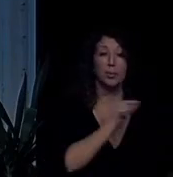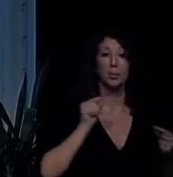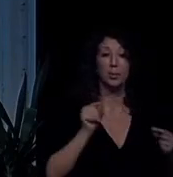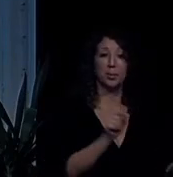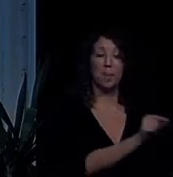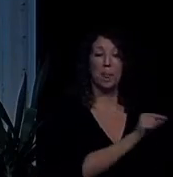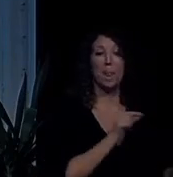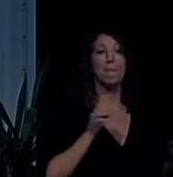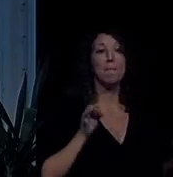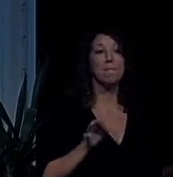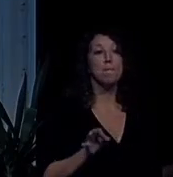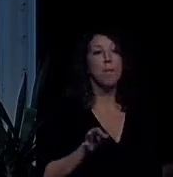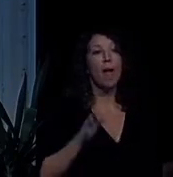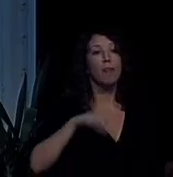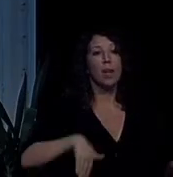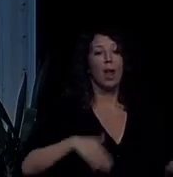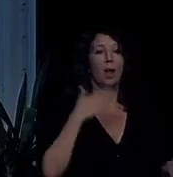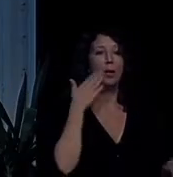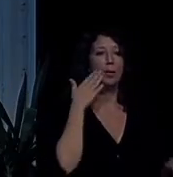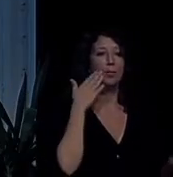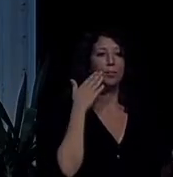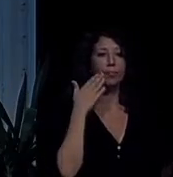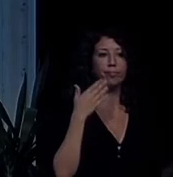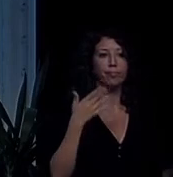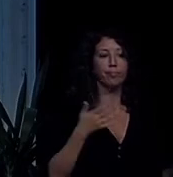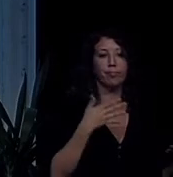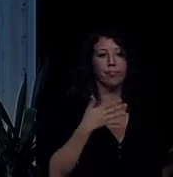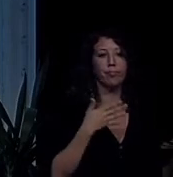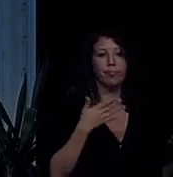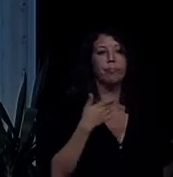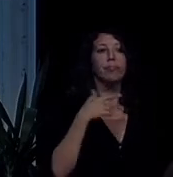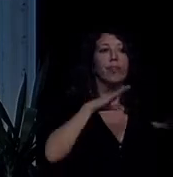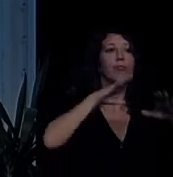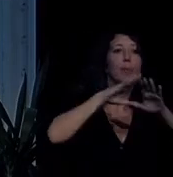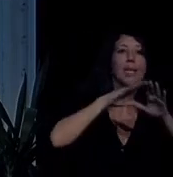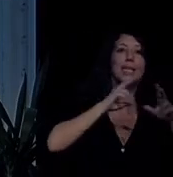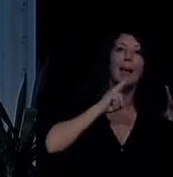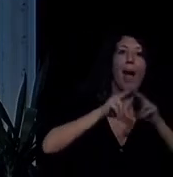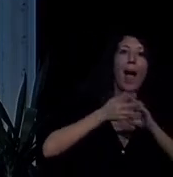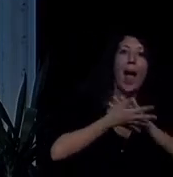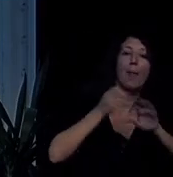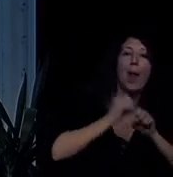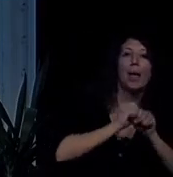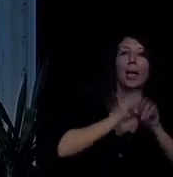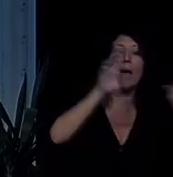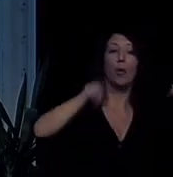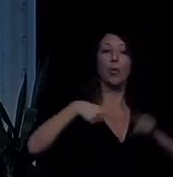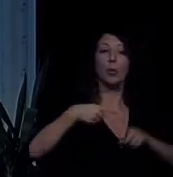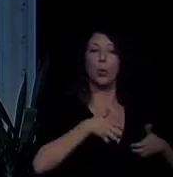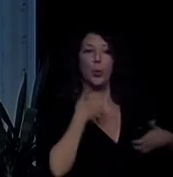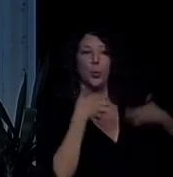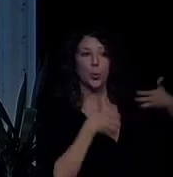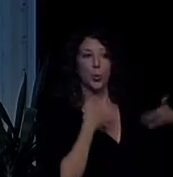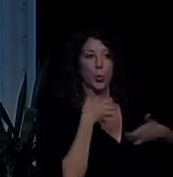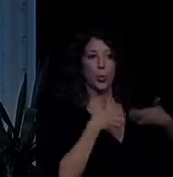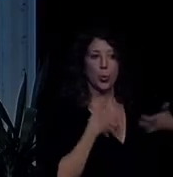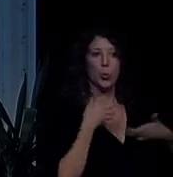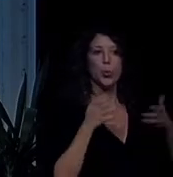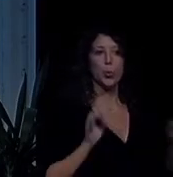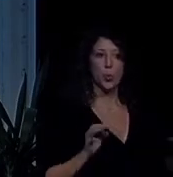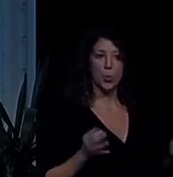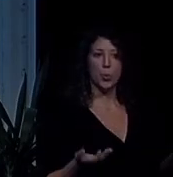están bien, pues, por esta indignación constante que hay cada vez que las feministas dicen un poco las cosas claras en lugar de intentar hacerlas un poco ocultas.